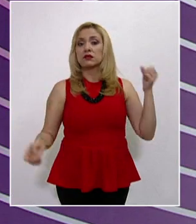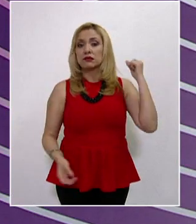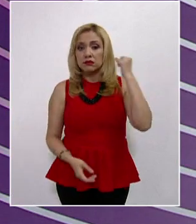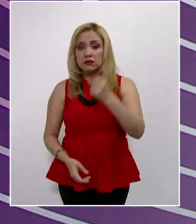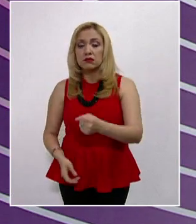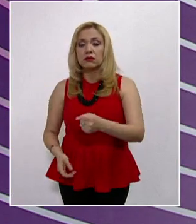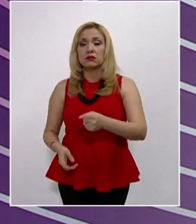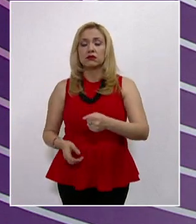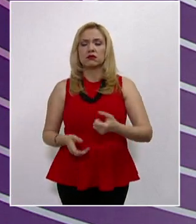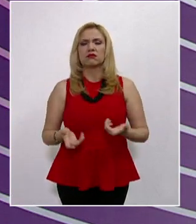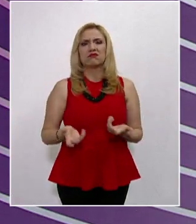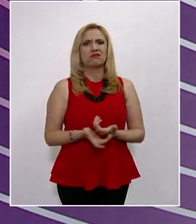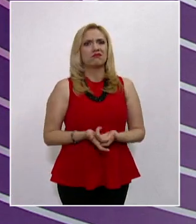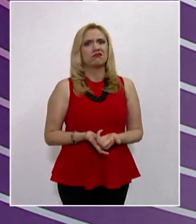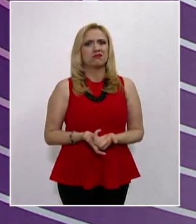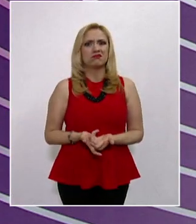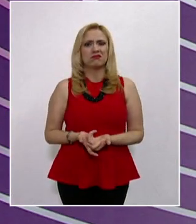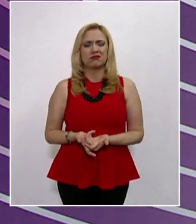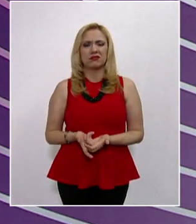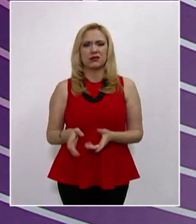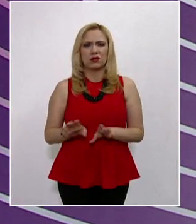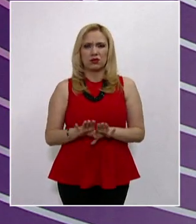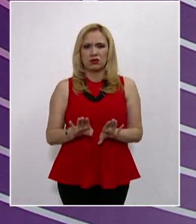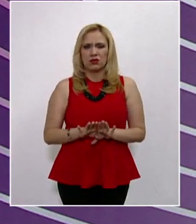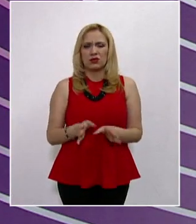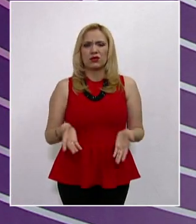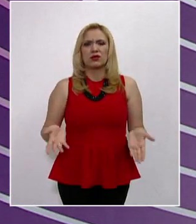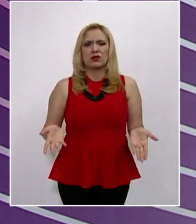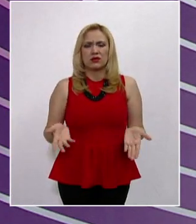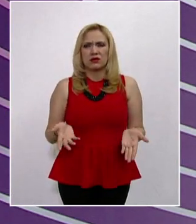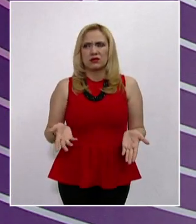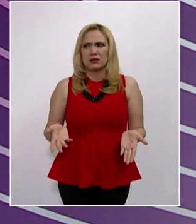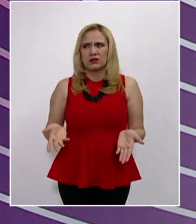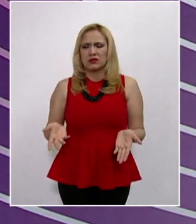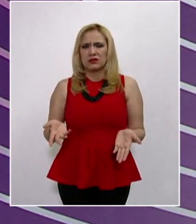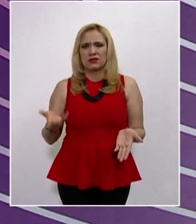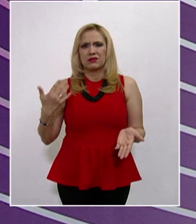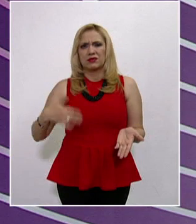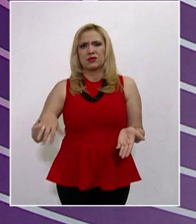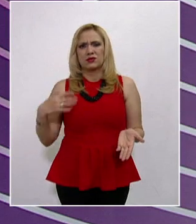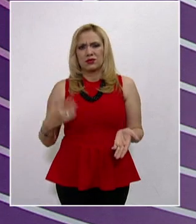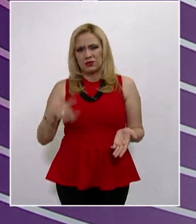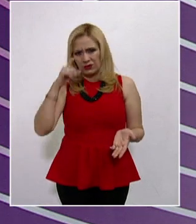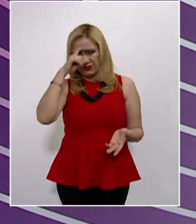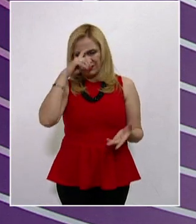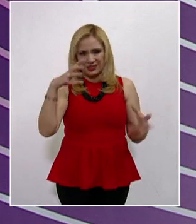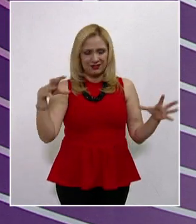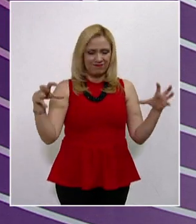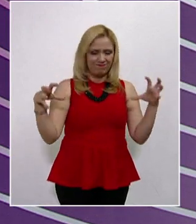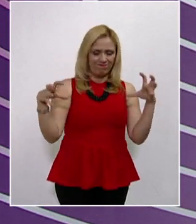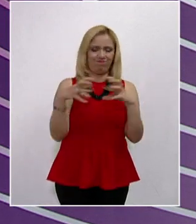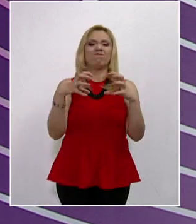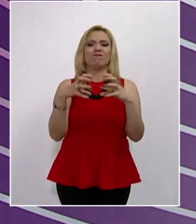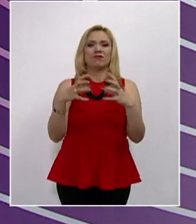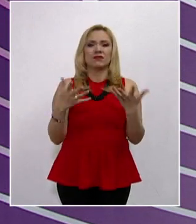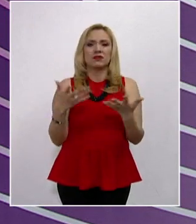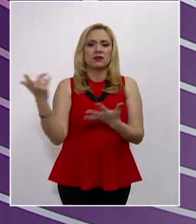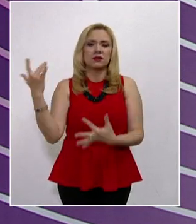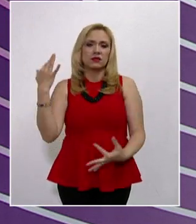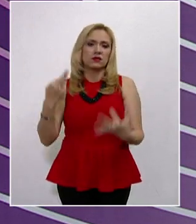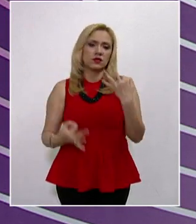por un juez civil, ¿no? También se produce pues una tensión que no sé cómo resolvió la